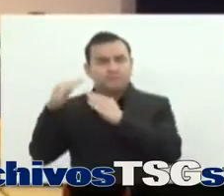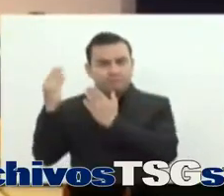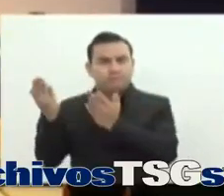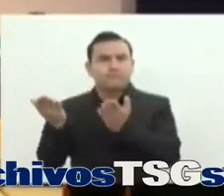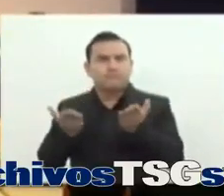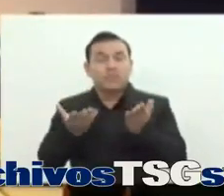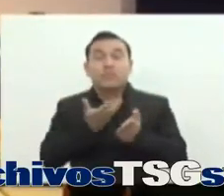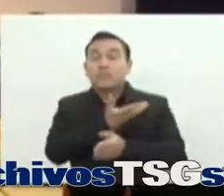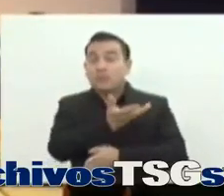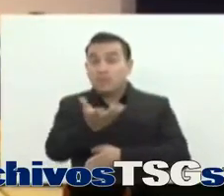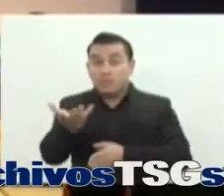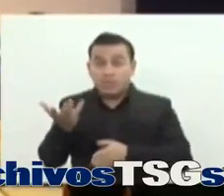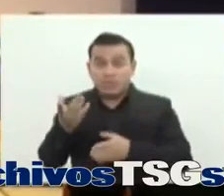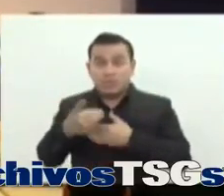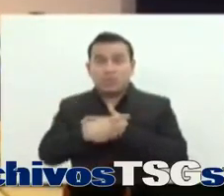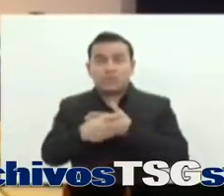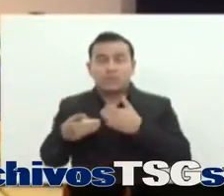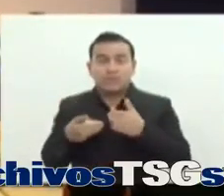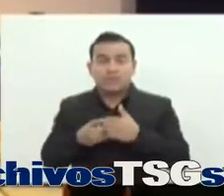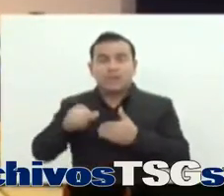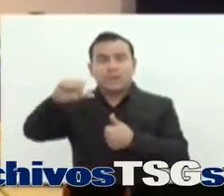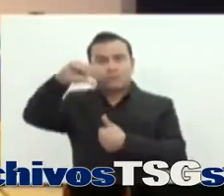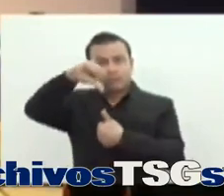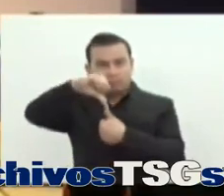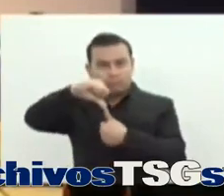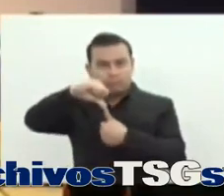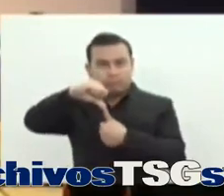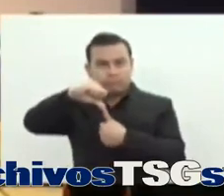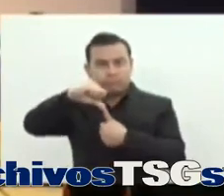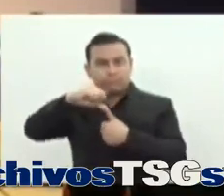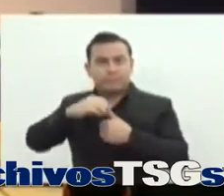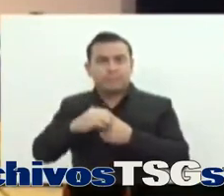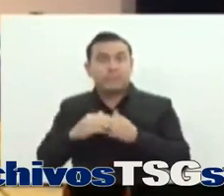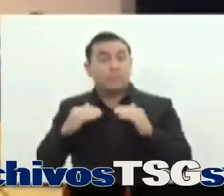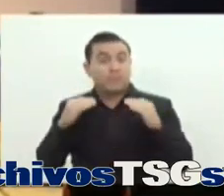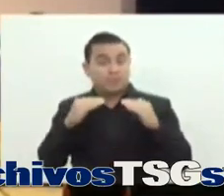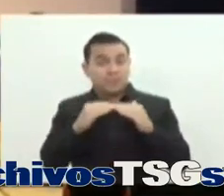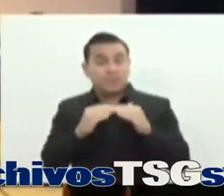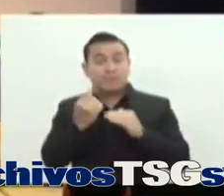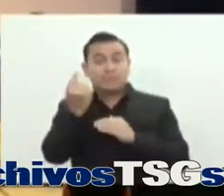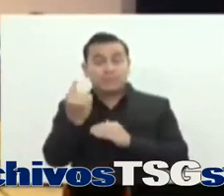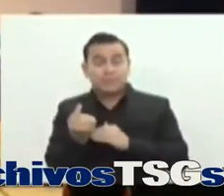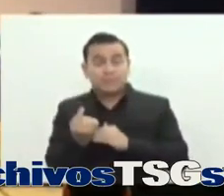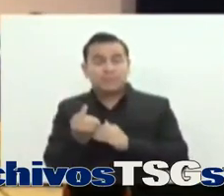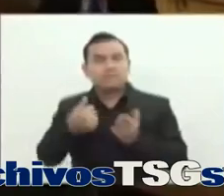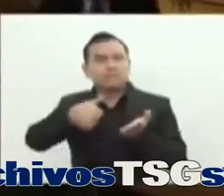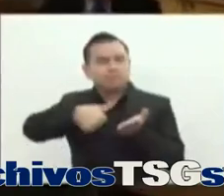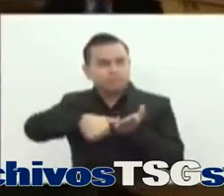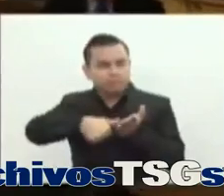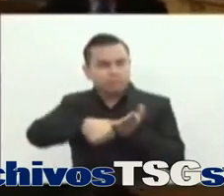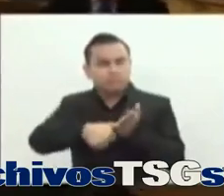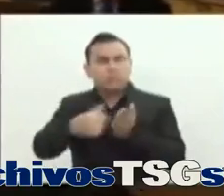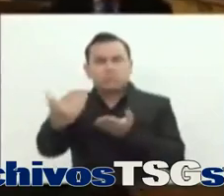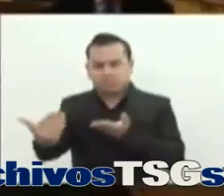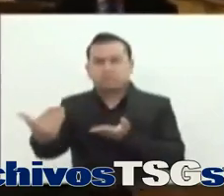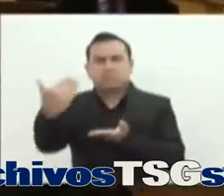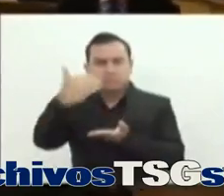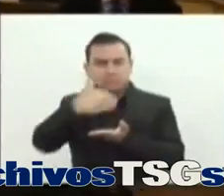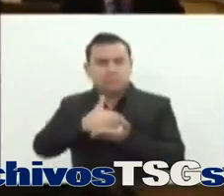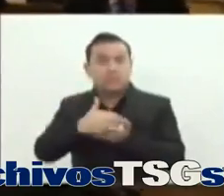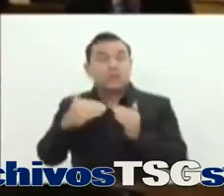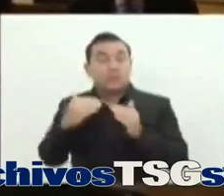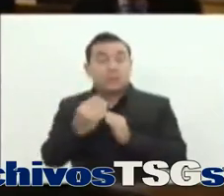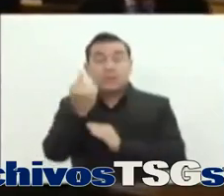a todos los diputados al Parlamento Centroamericano, a los señores alcaldes que nos acompañan, a